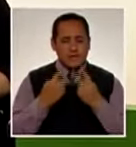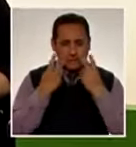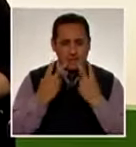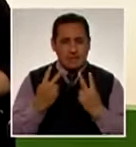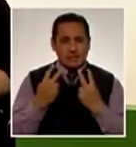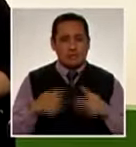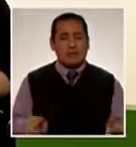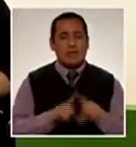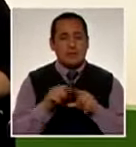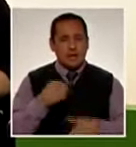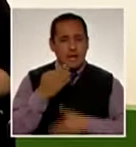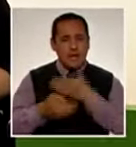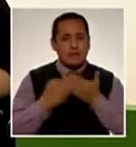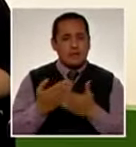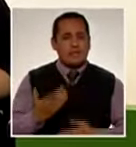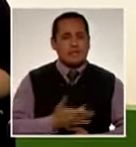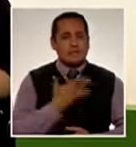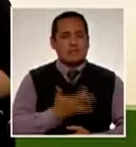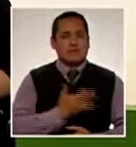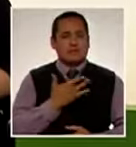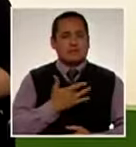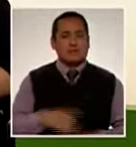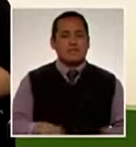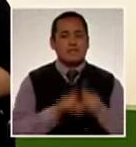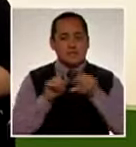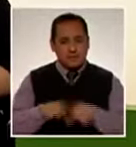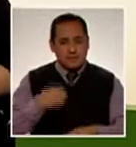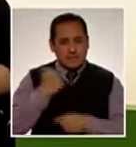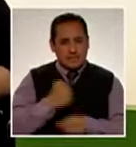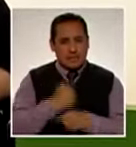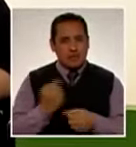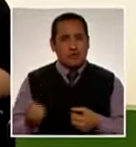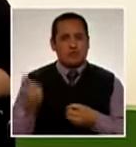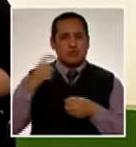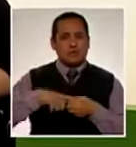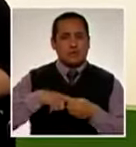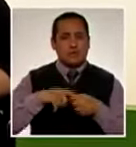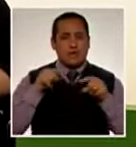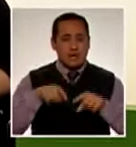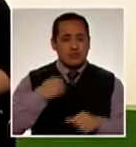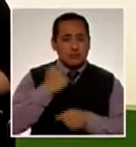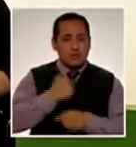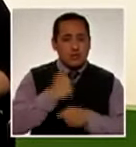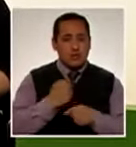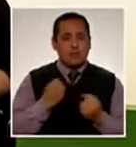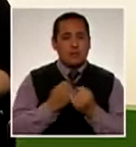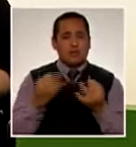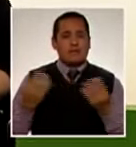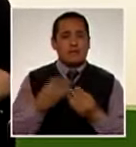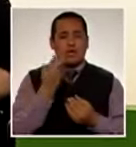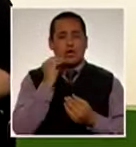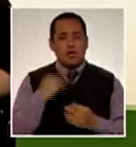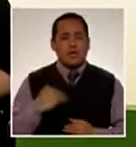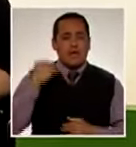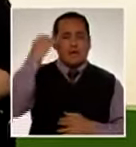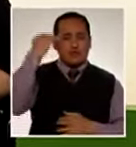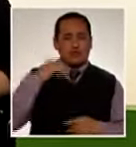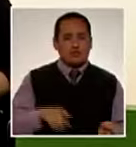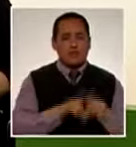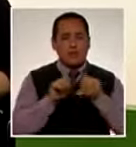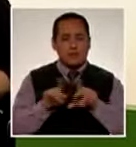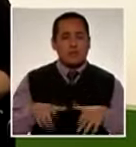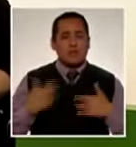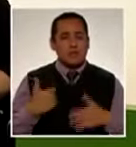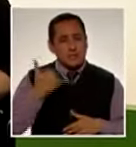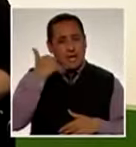en la que se encuentre. Promueve la sensibilización y la acción inclusiva. Este es un taller para jóvenes y adultos